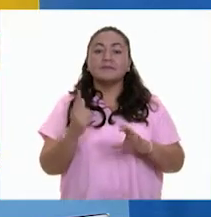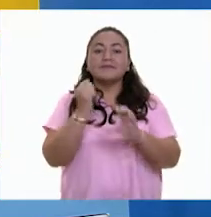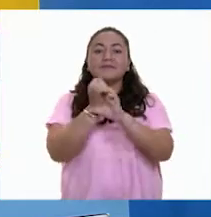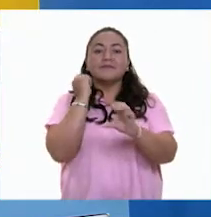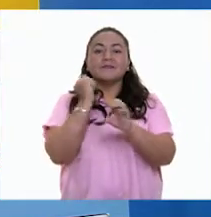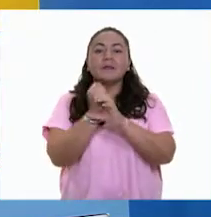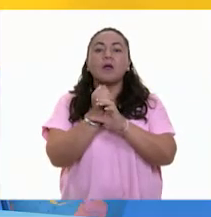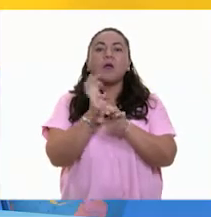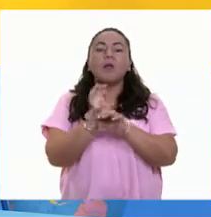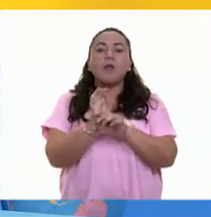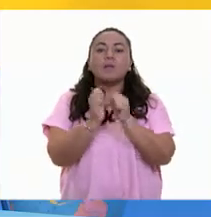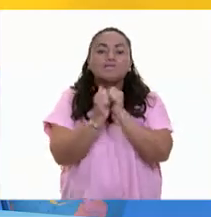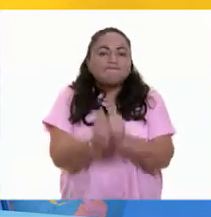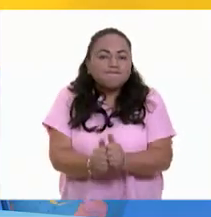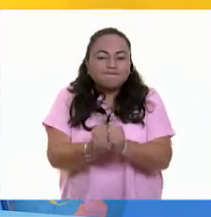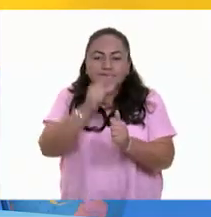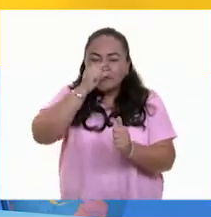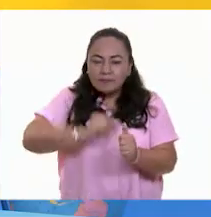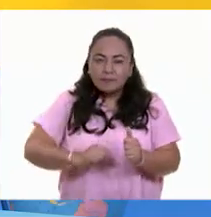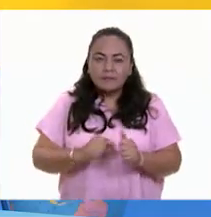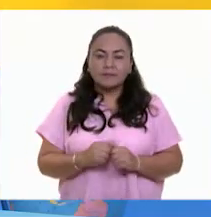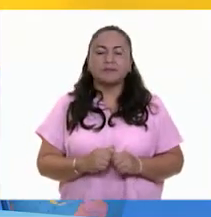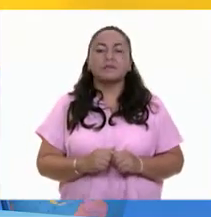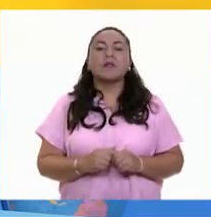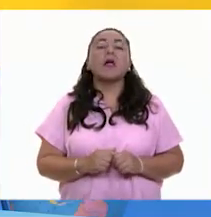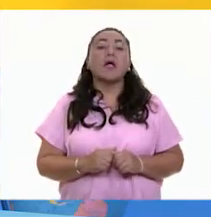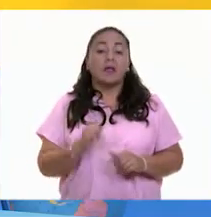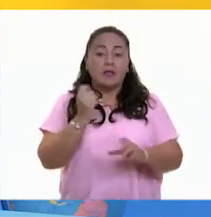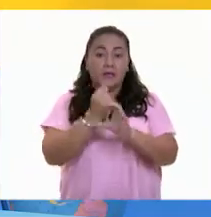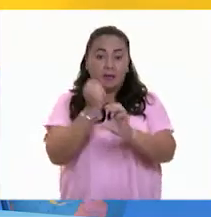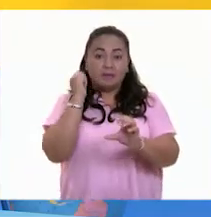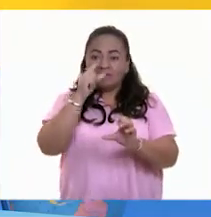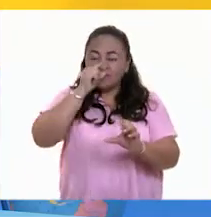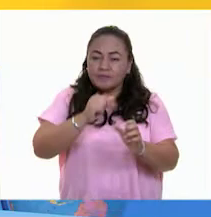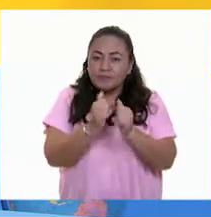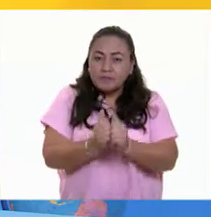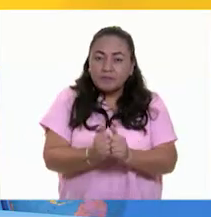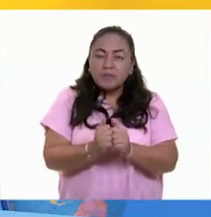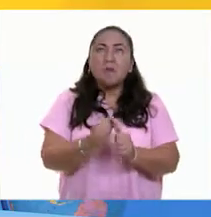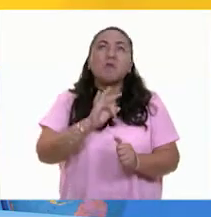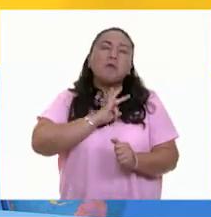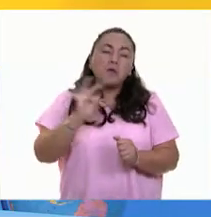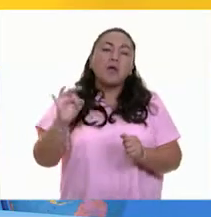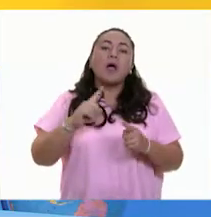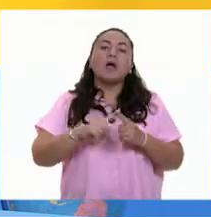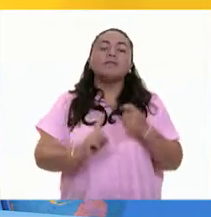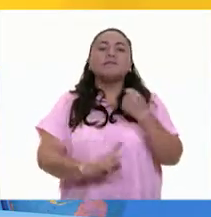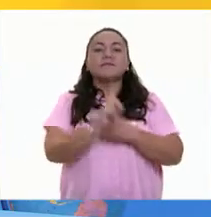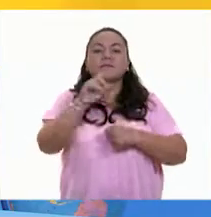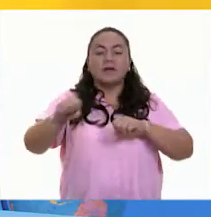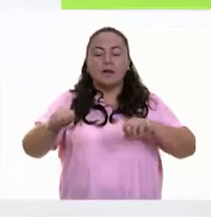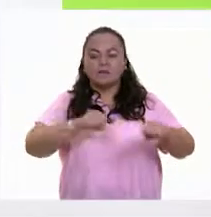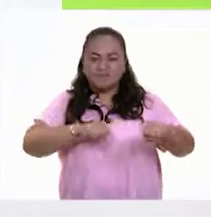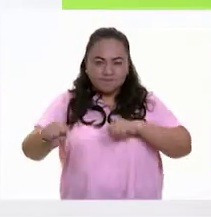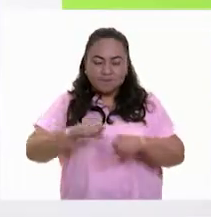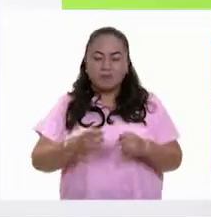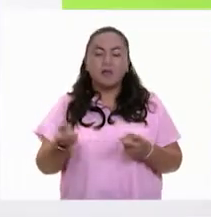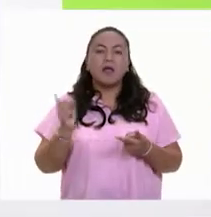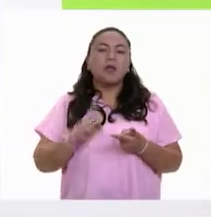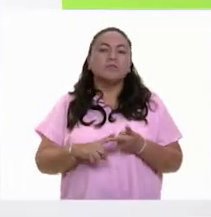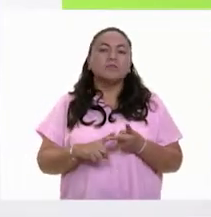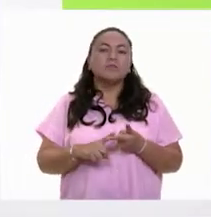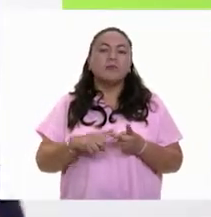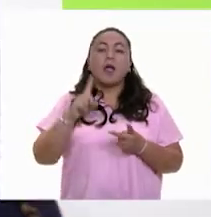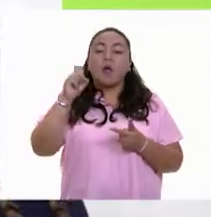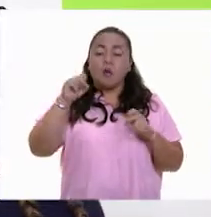transporte. Considero que la interrupción del transporte sería por los terremotos, las inundaciones,